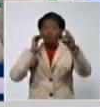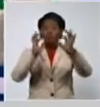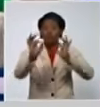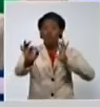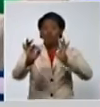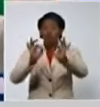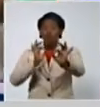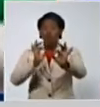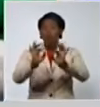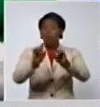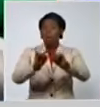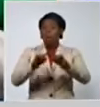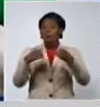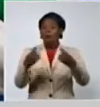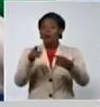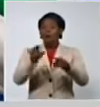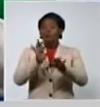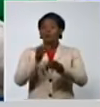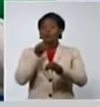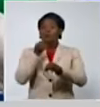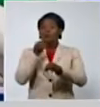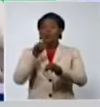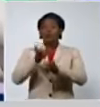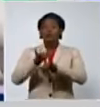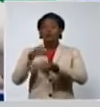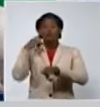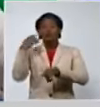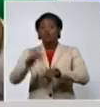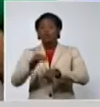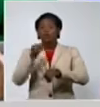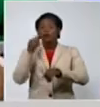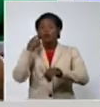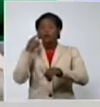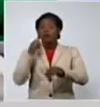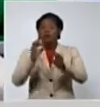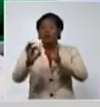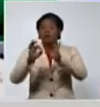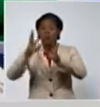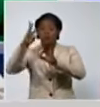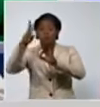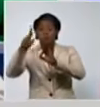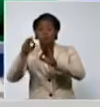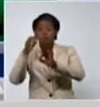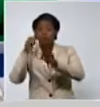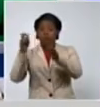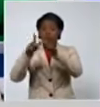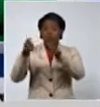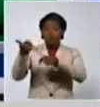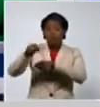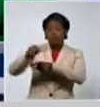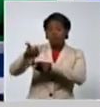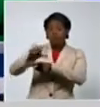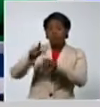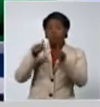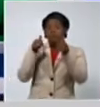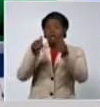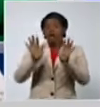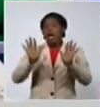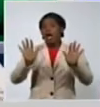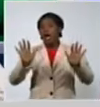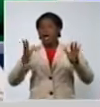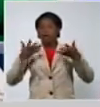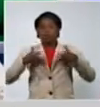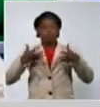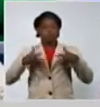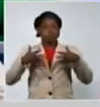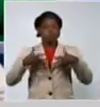niveles inmunitarios de un 80, un 90% de nuestra población. Así que nos queda un